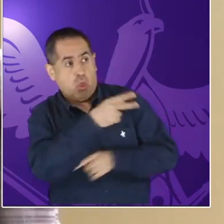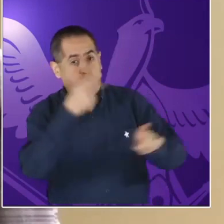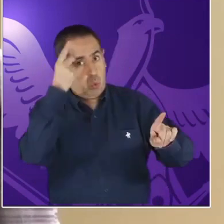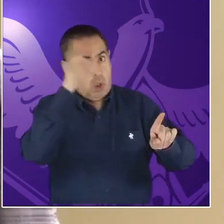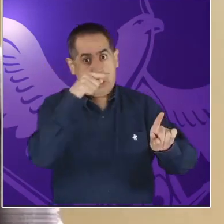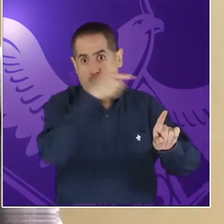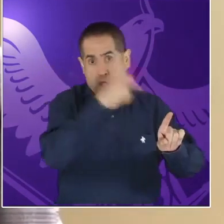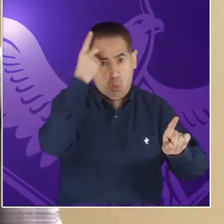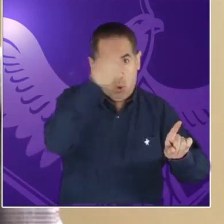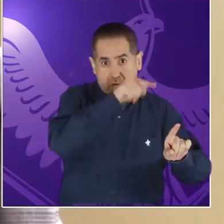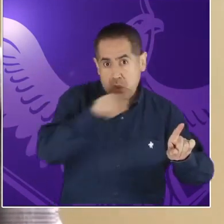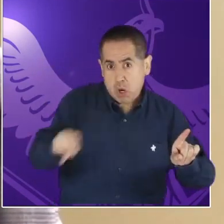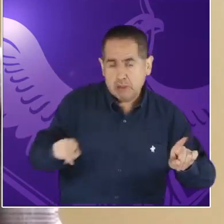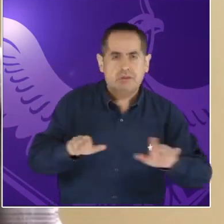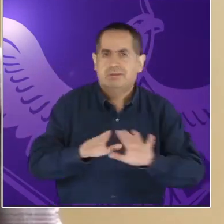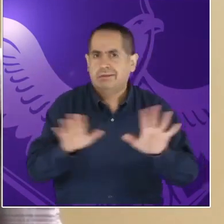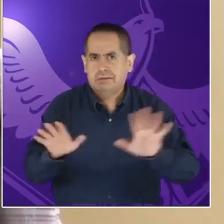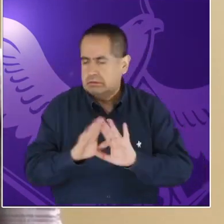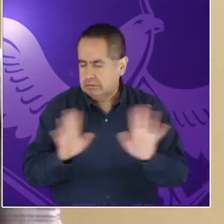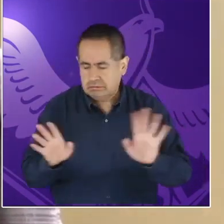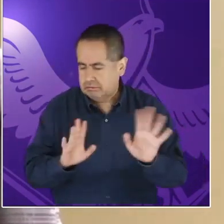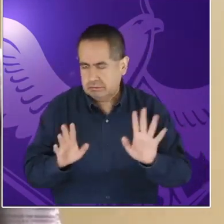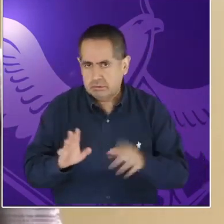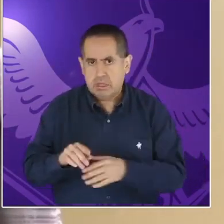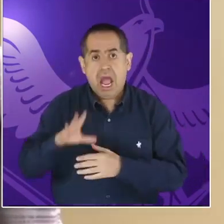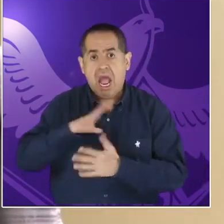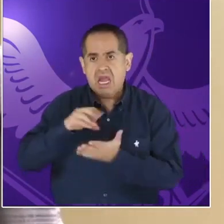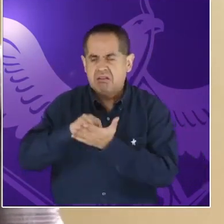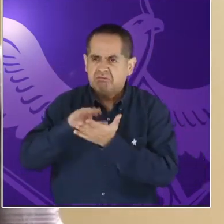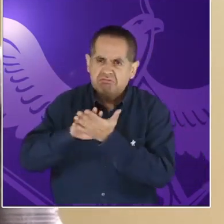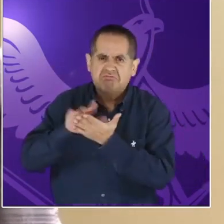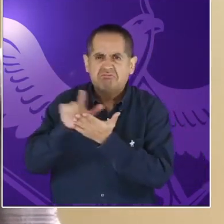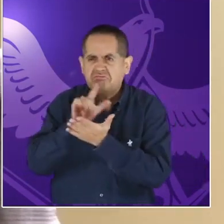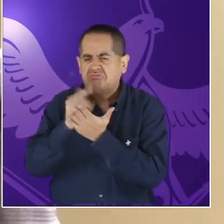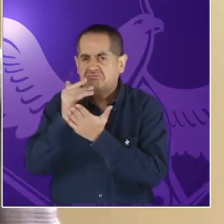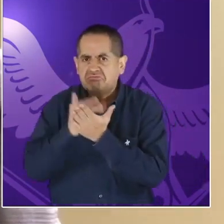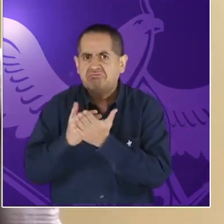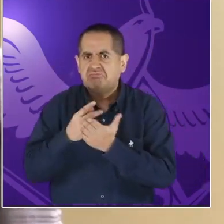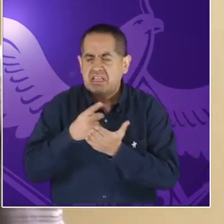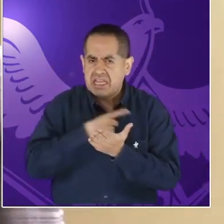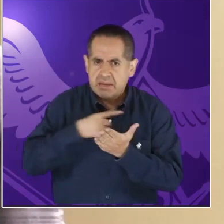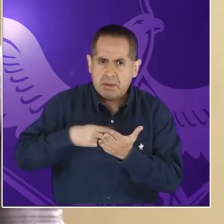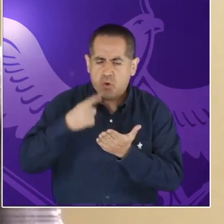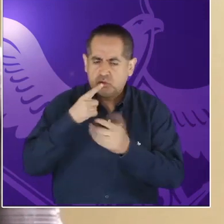y madres. Hay una expresión jurídica muy arraigada